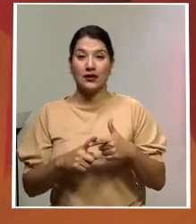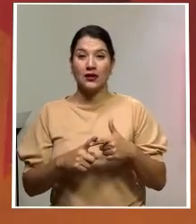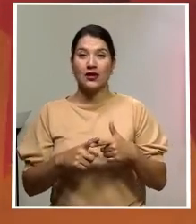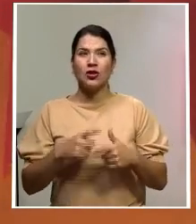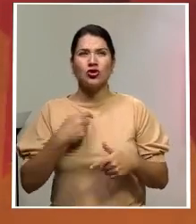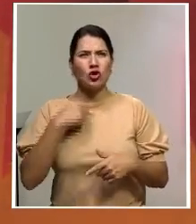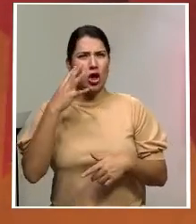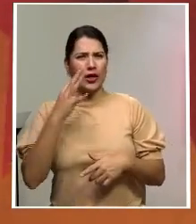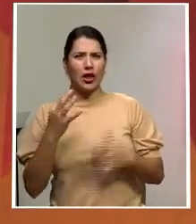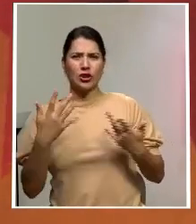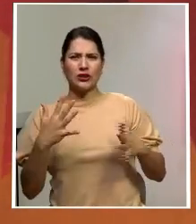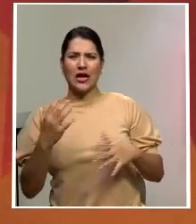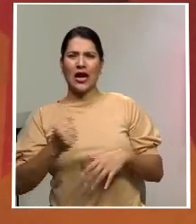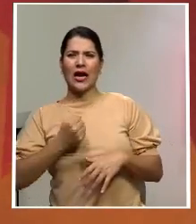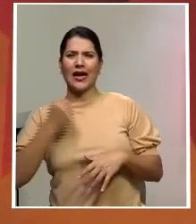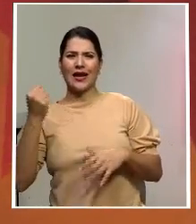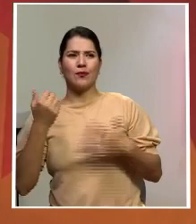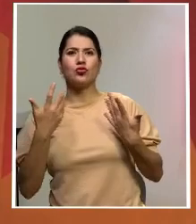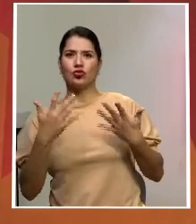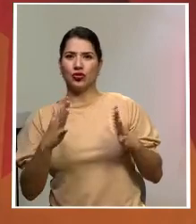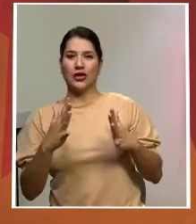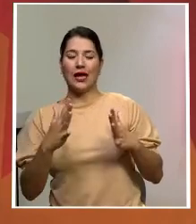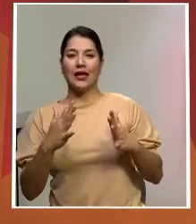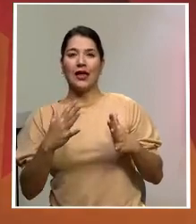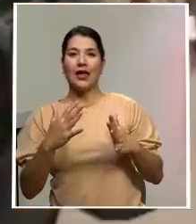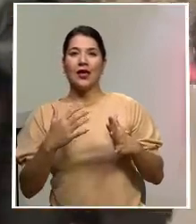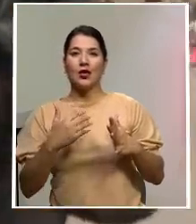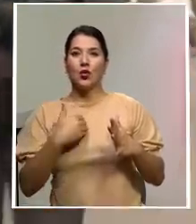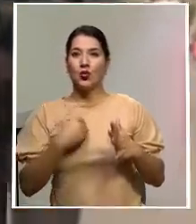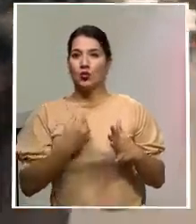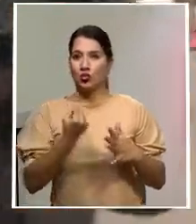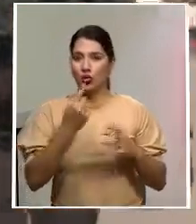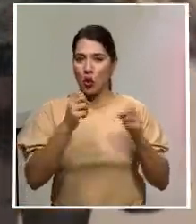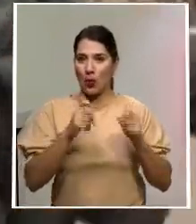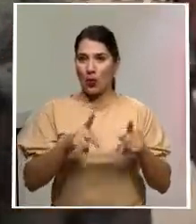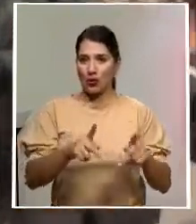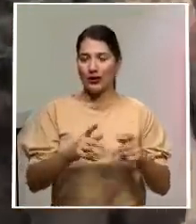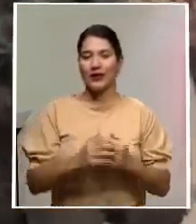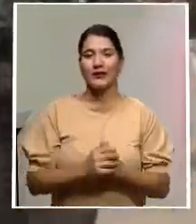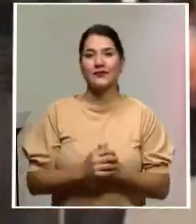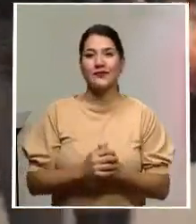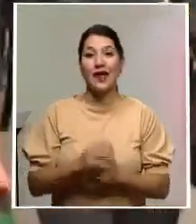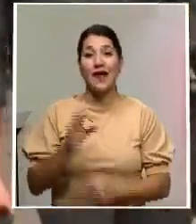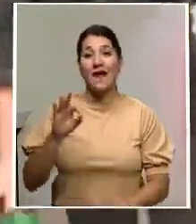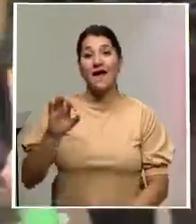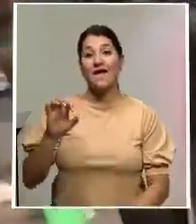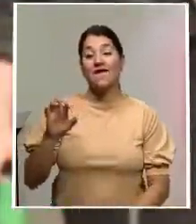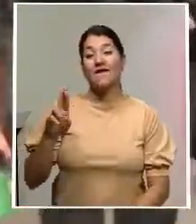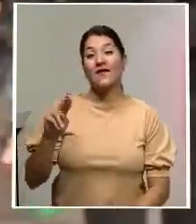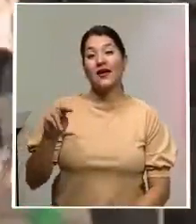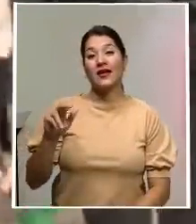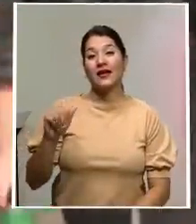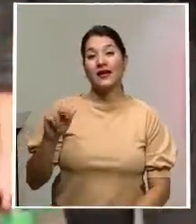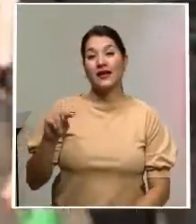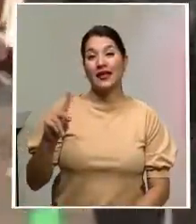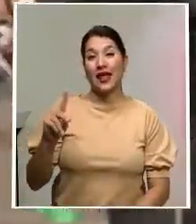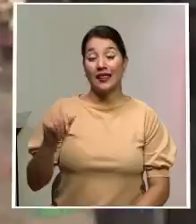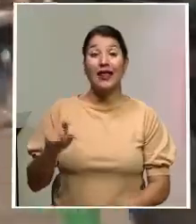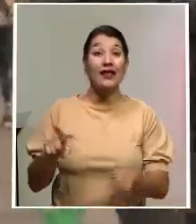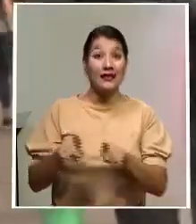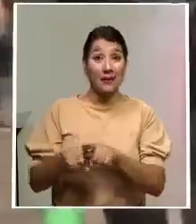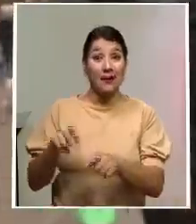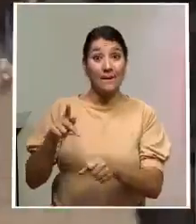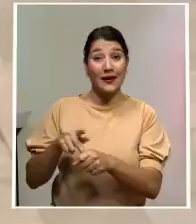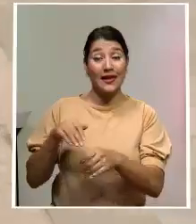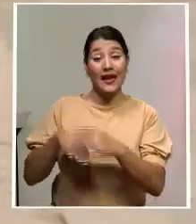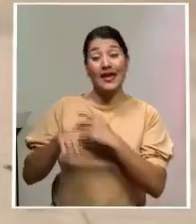que ya ganamos, ¿no? Ya abrimos esta puerta que era lo que estábamos buscando. Fernanda Pereira también se lanzó al ruedo en el estado de